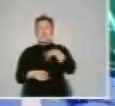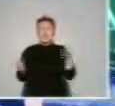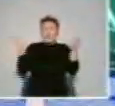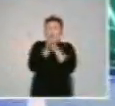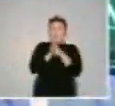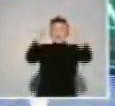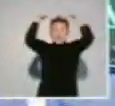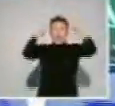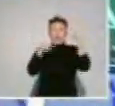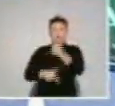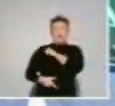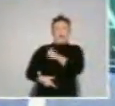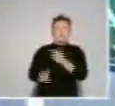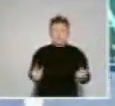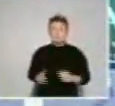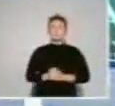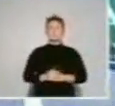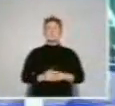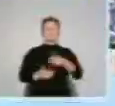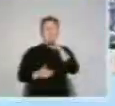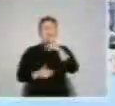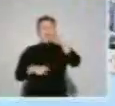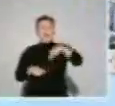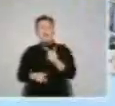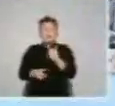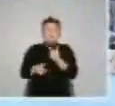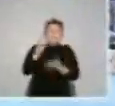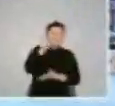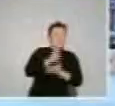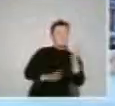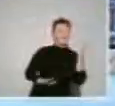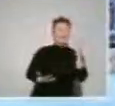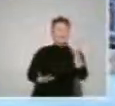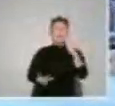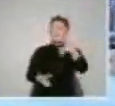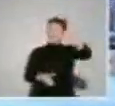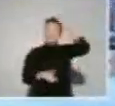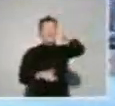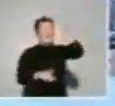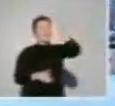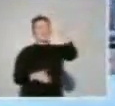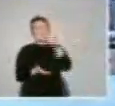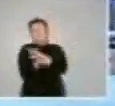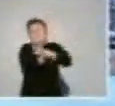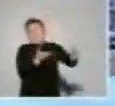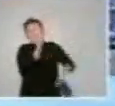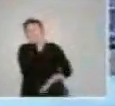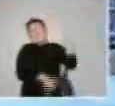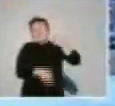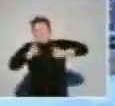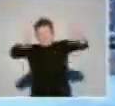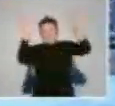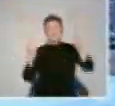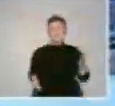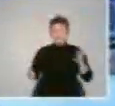Yard. Dicen Cerolo se va. Mai Cerolo pírate ya.